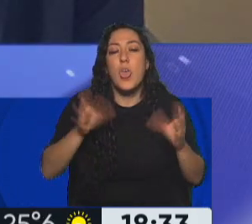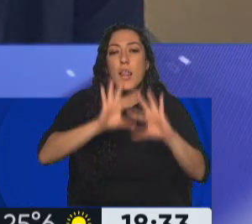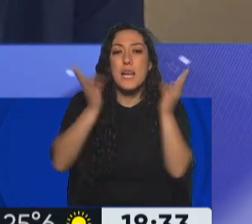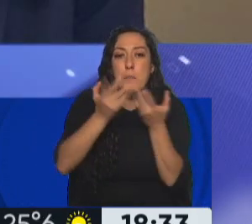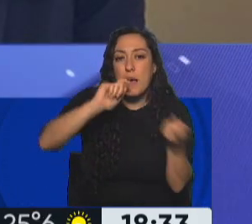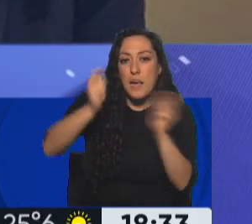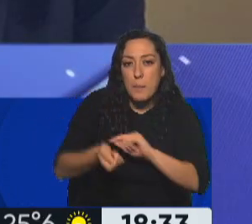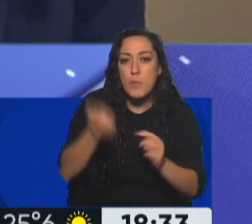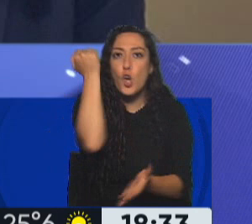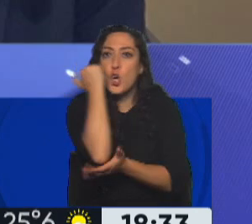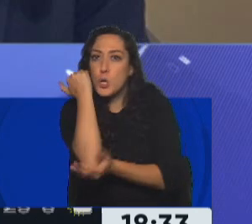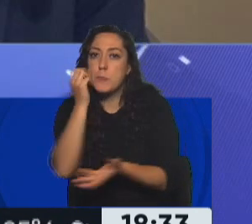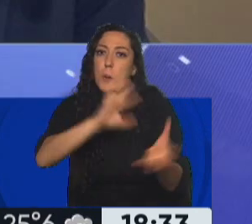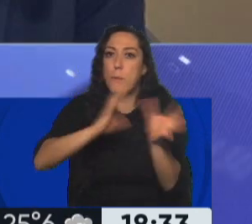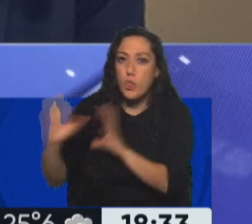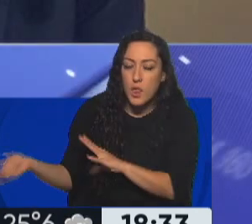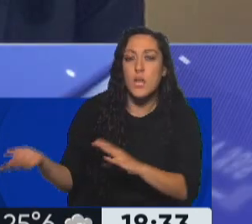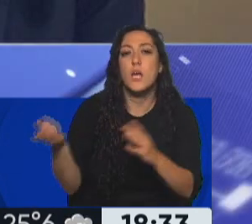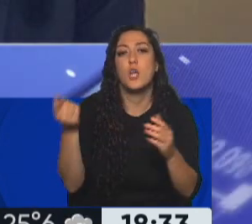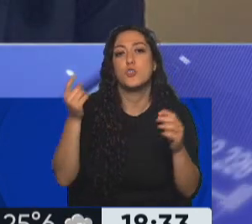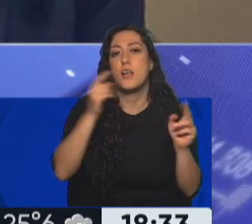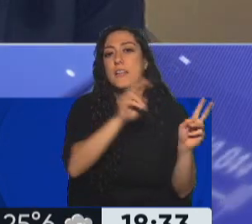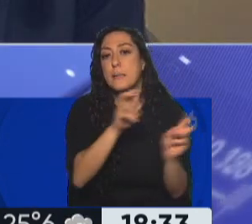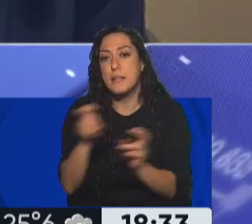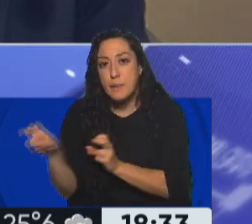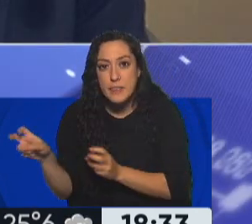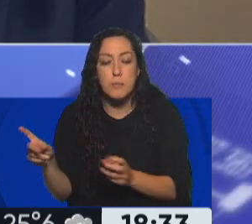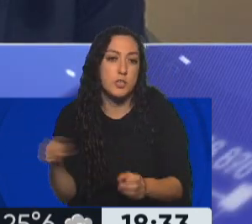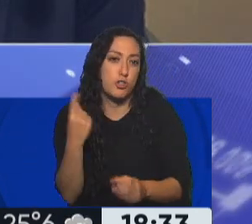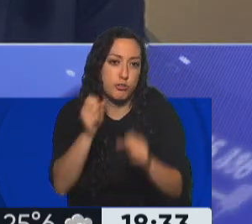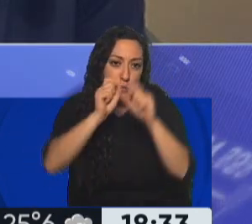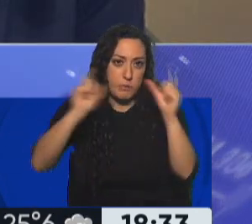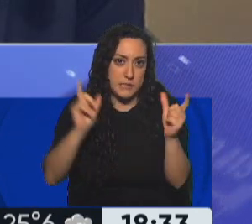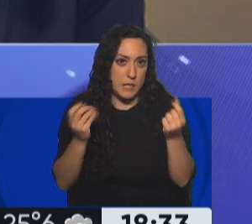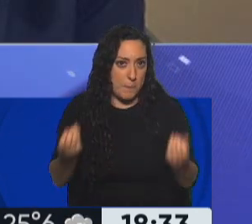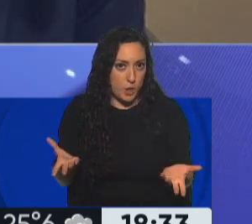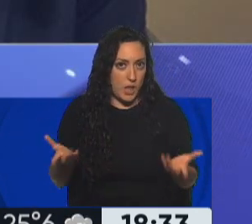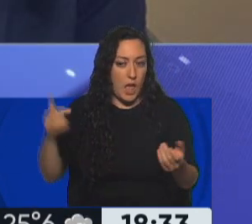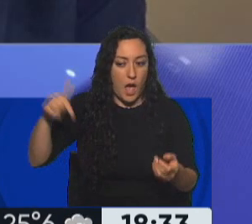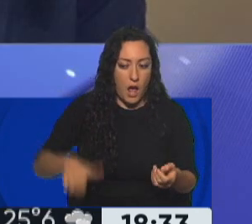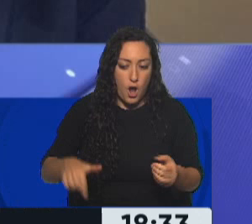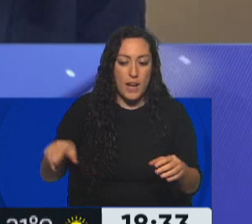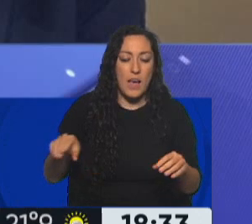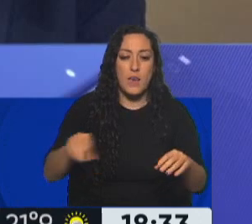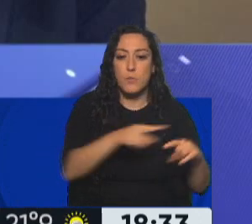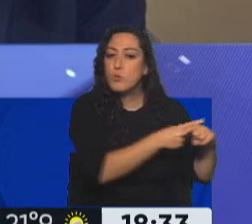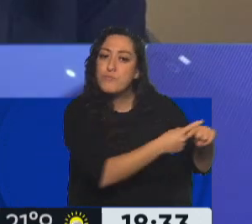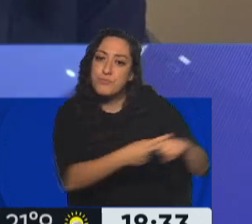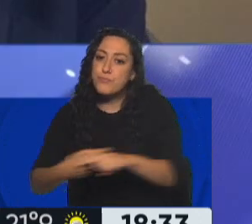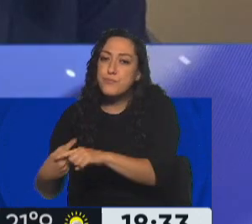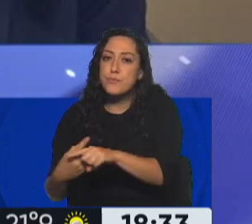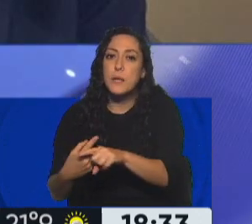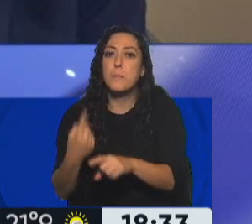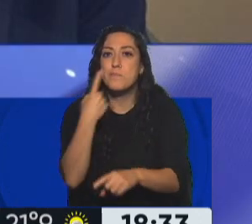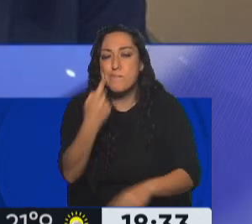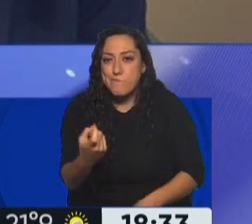hablar del modelo económico, de un montón de cuestiones que, decía, sorprenden porque ahora uno las ve, digamos, en la totalidad. El tema